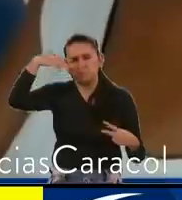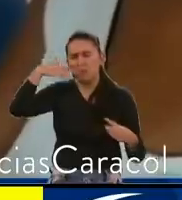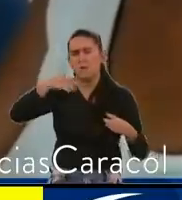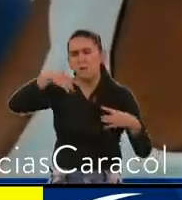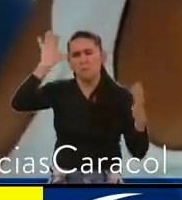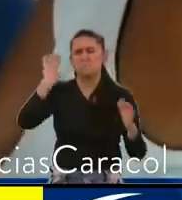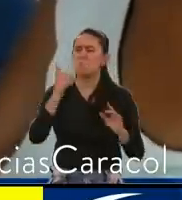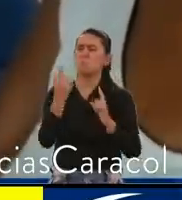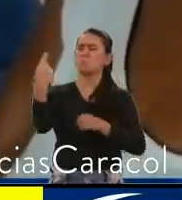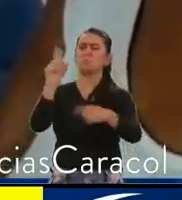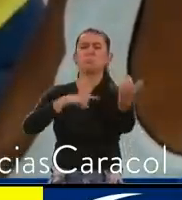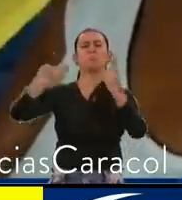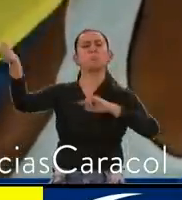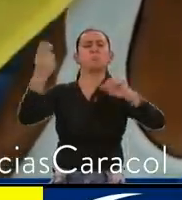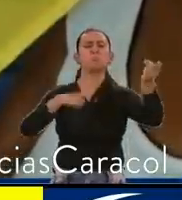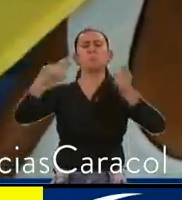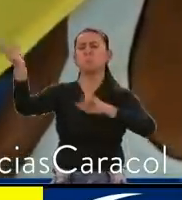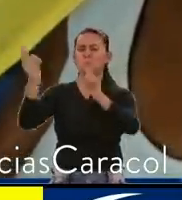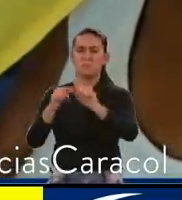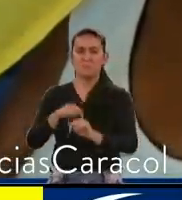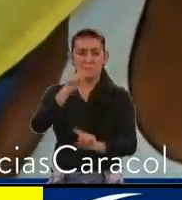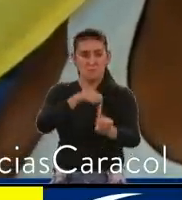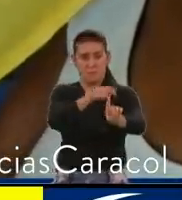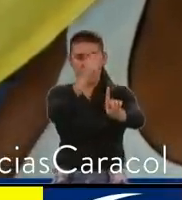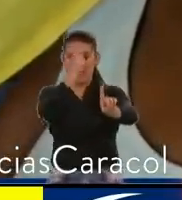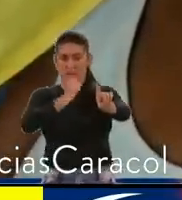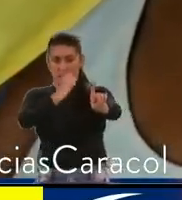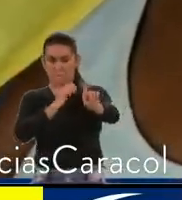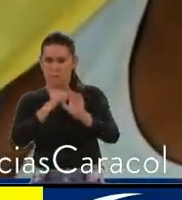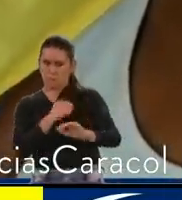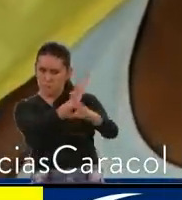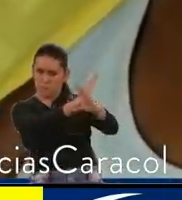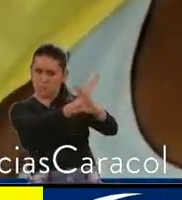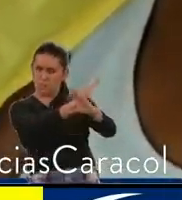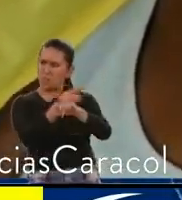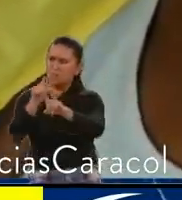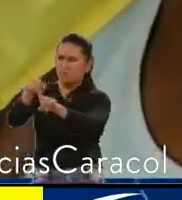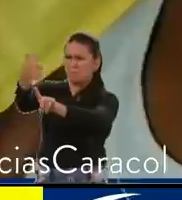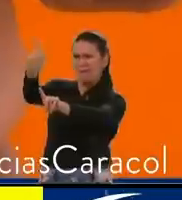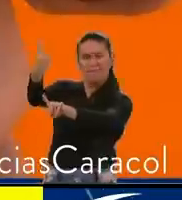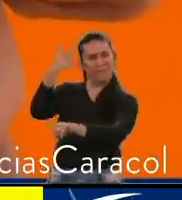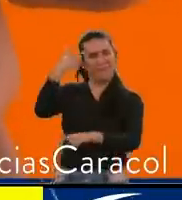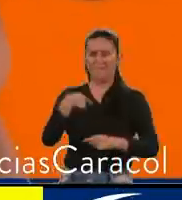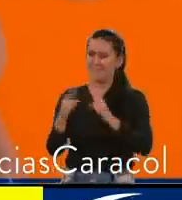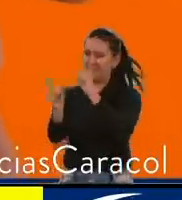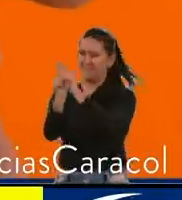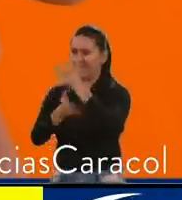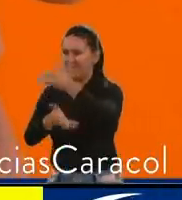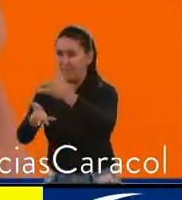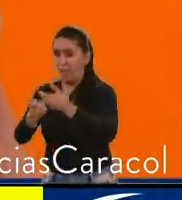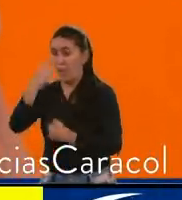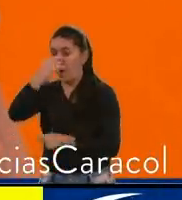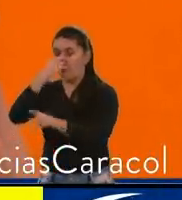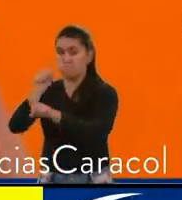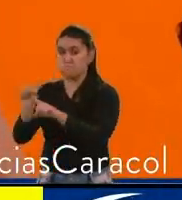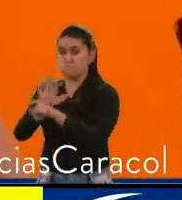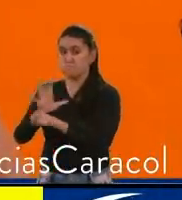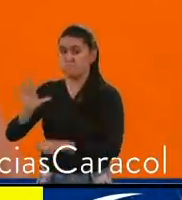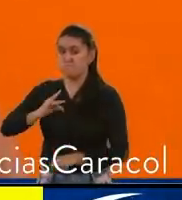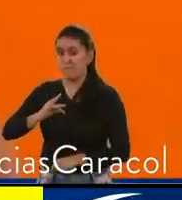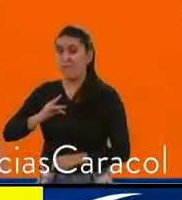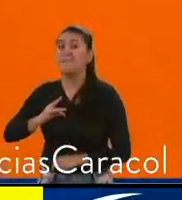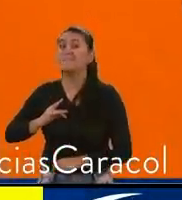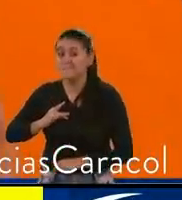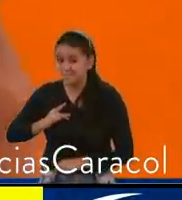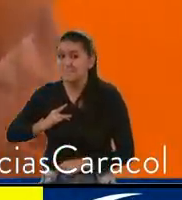contagia. ¿Quién se le va a arrimar a alguien con gripe hoy en día? Nadie. Entonces, realmente aquí el problema es que esos